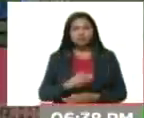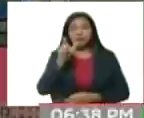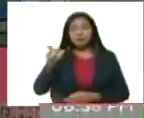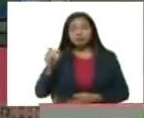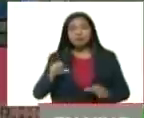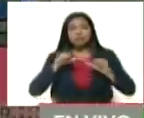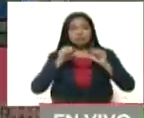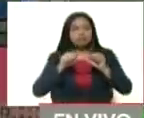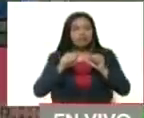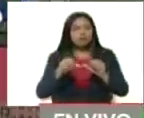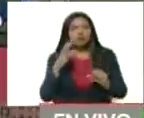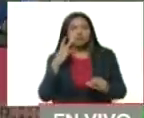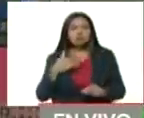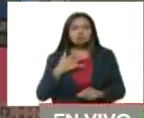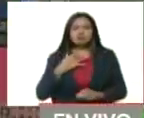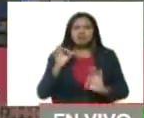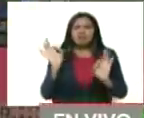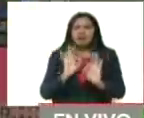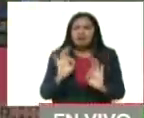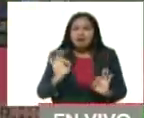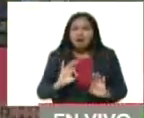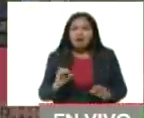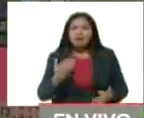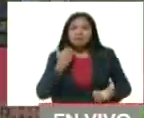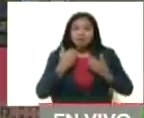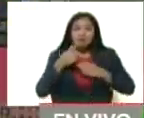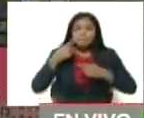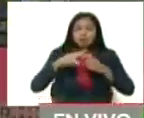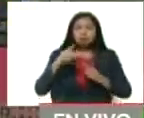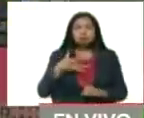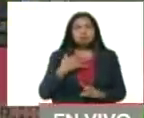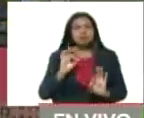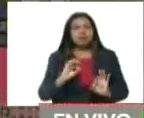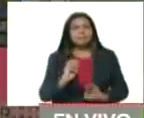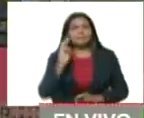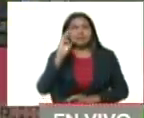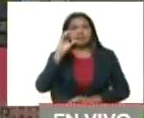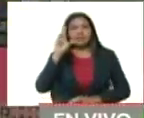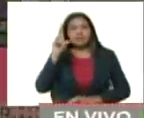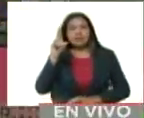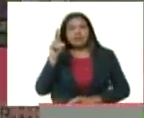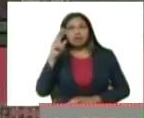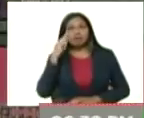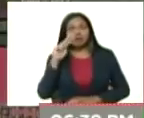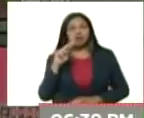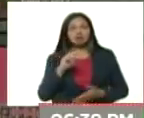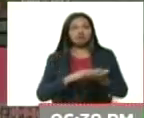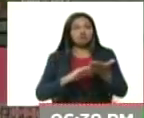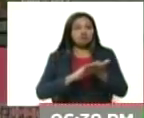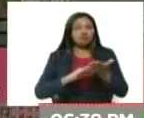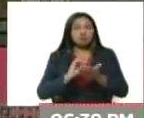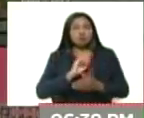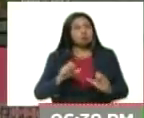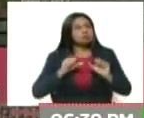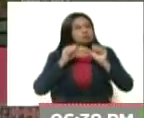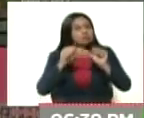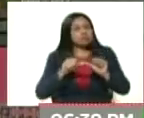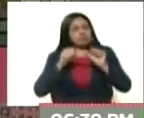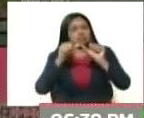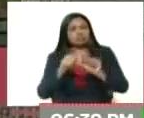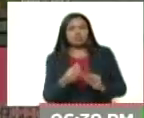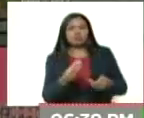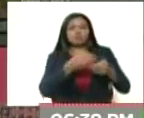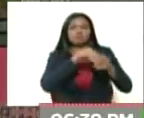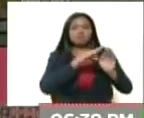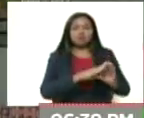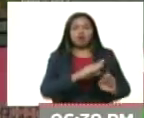persista asintomática, no tenga ningún tipo de síntoma, pero la PCR da positiva, no se considera recuperado y se mantiene en